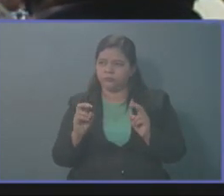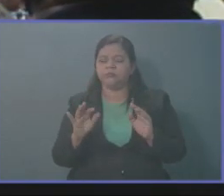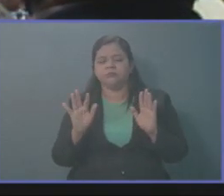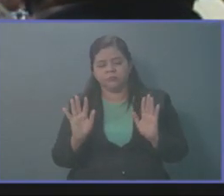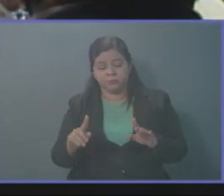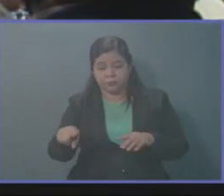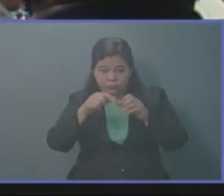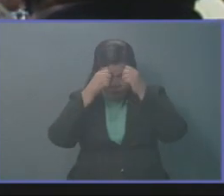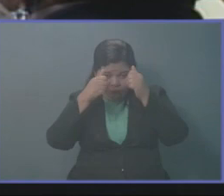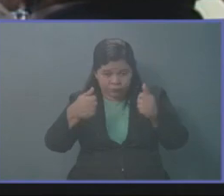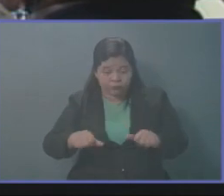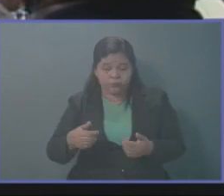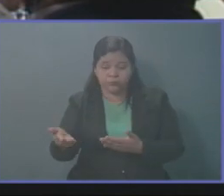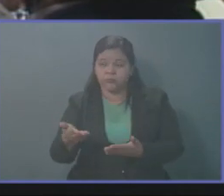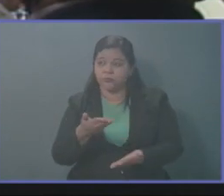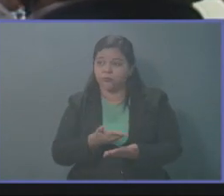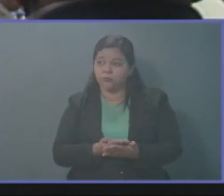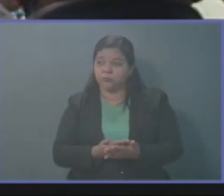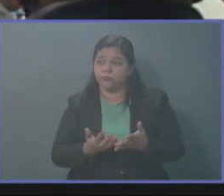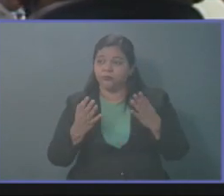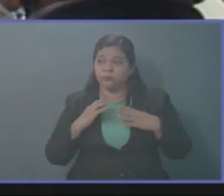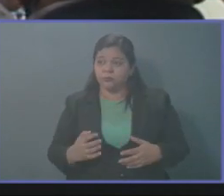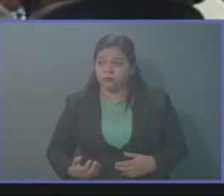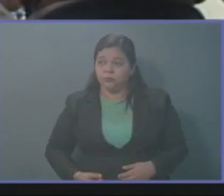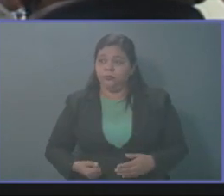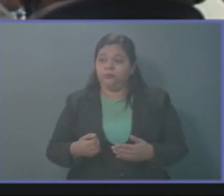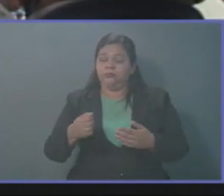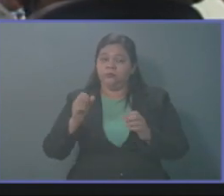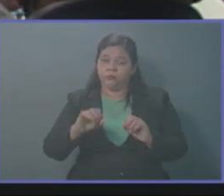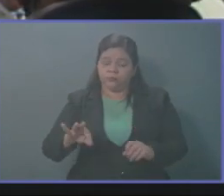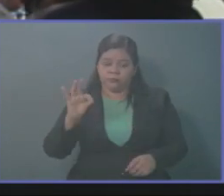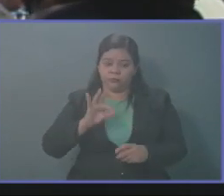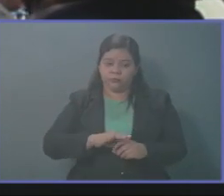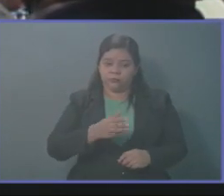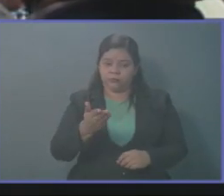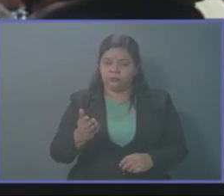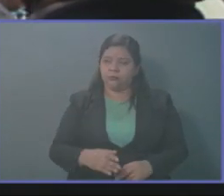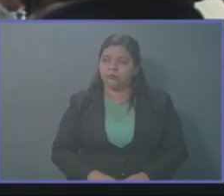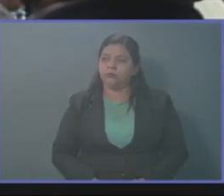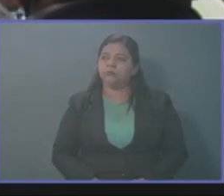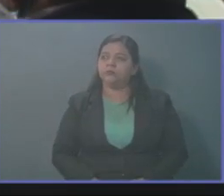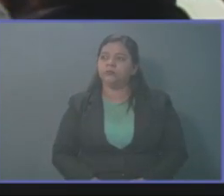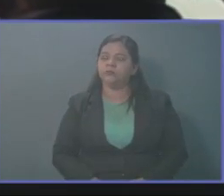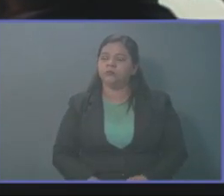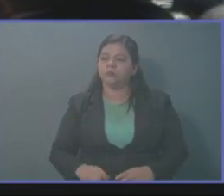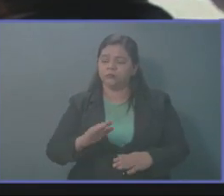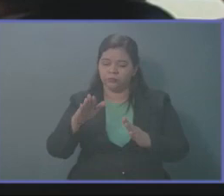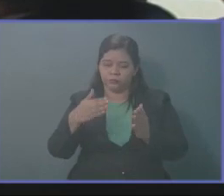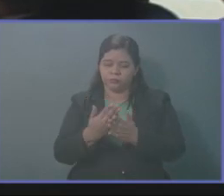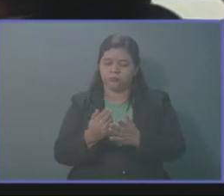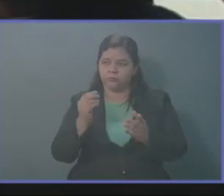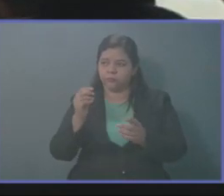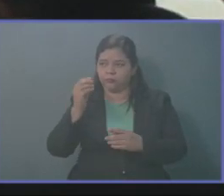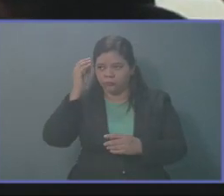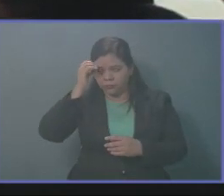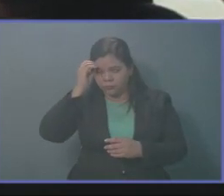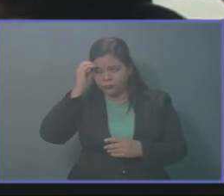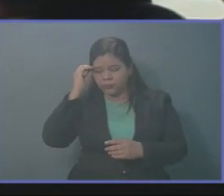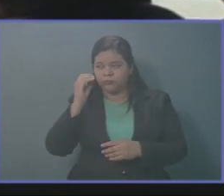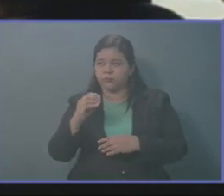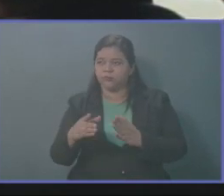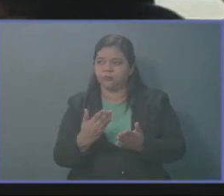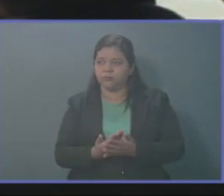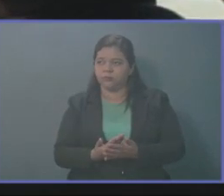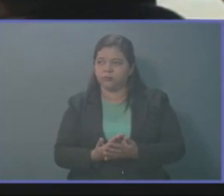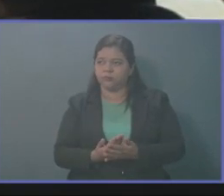acuerdo con la propuesta del gobierno hecha, por favor, votar. Con las consideraciones sí, hechas. con las consideraciones.